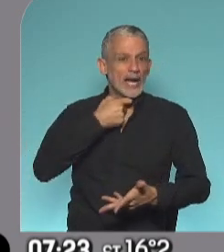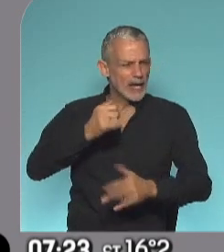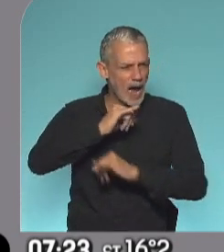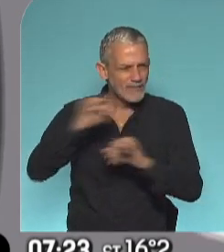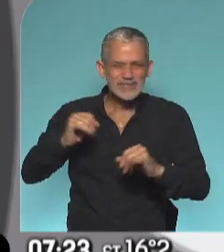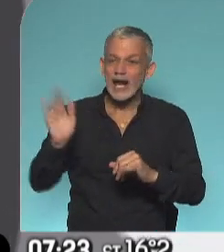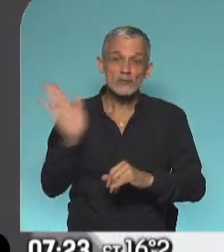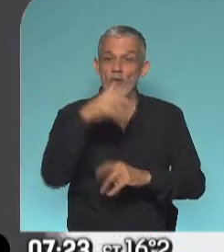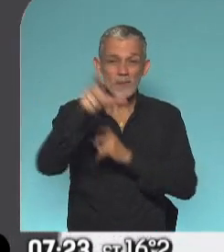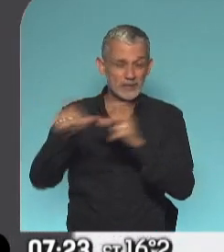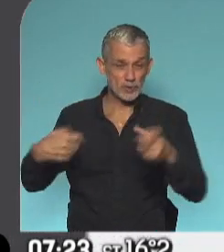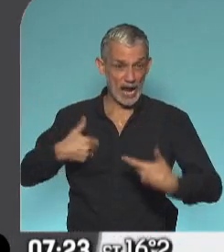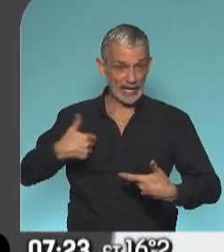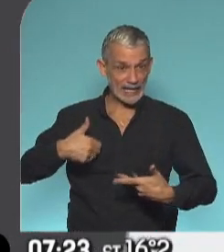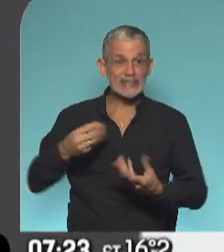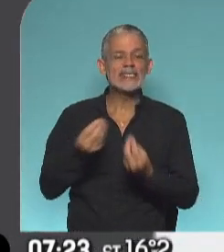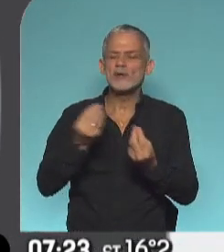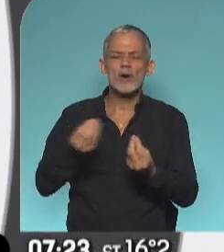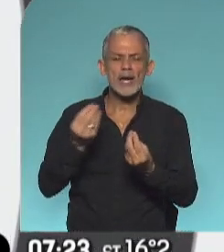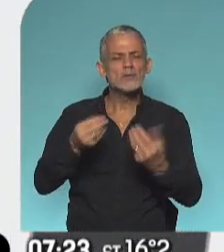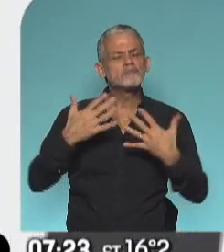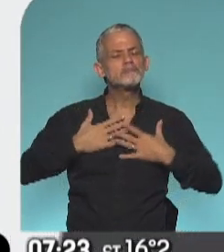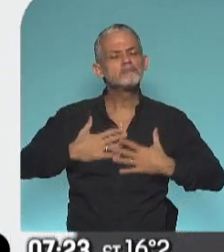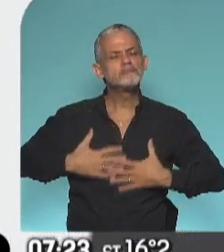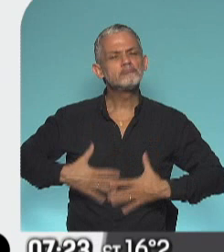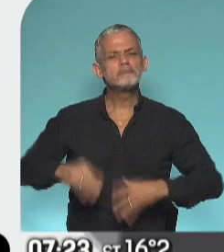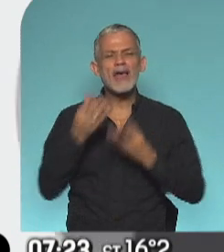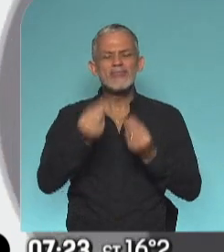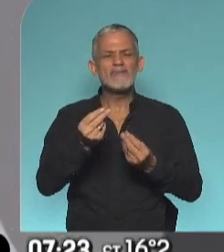los argentinos que pacíficamente han defendido